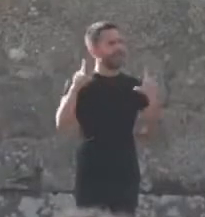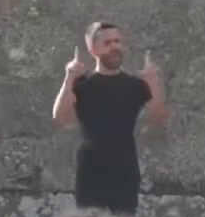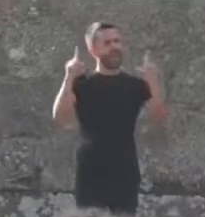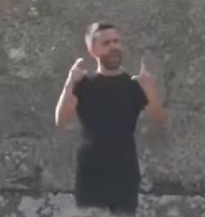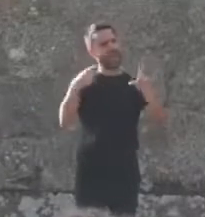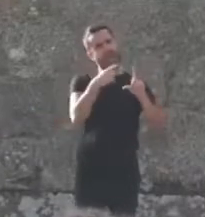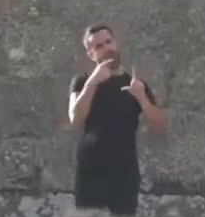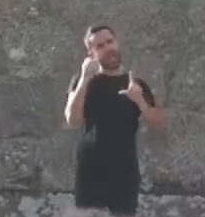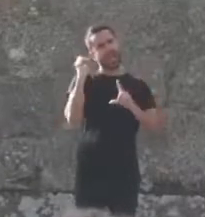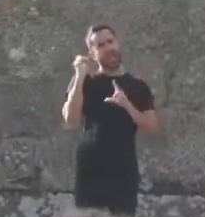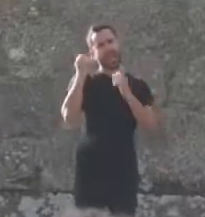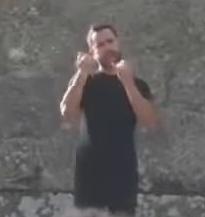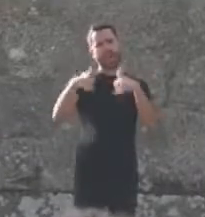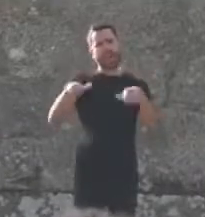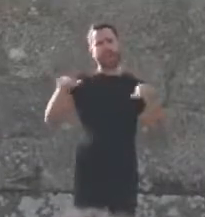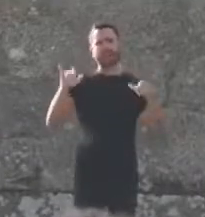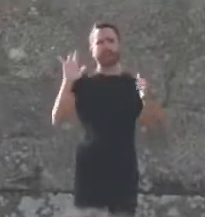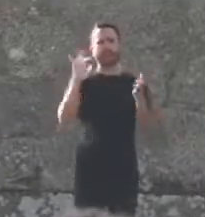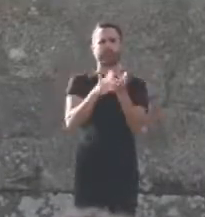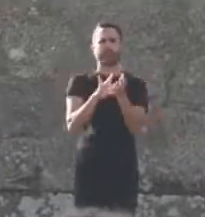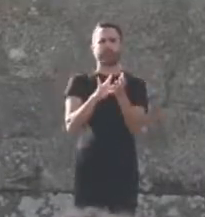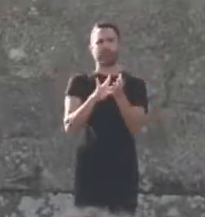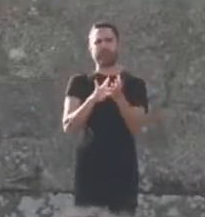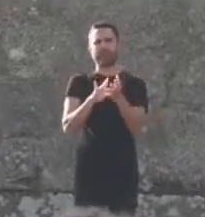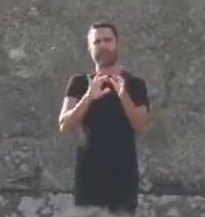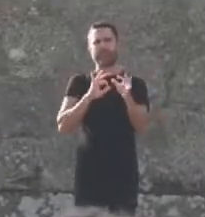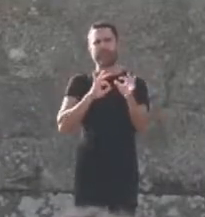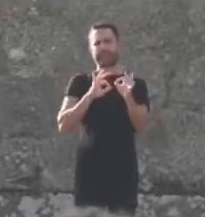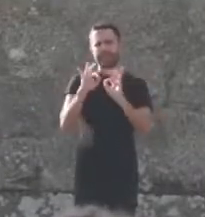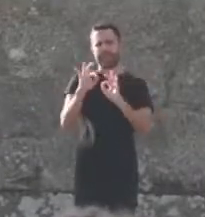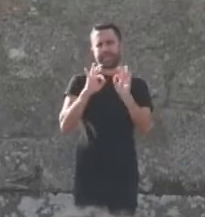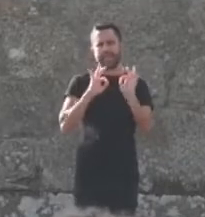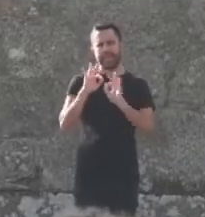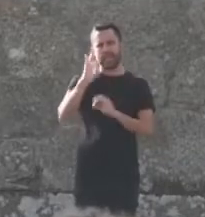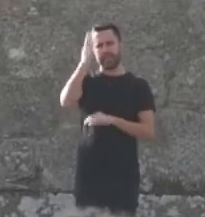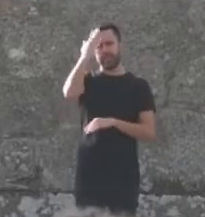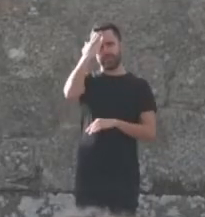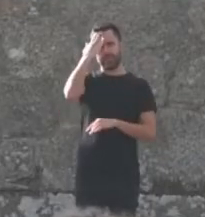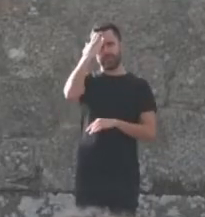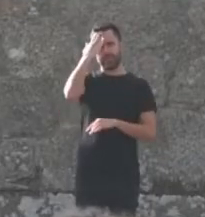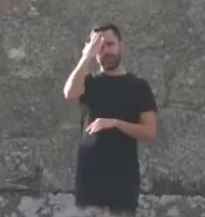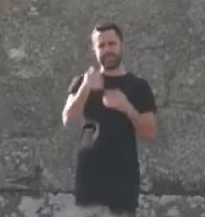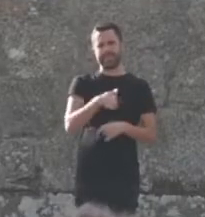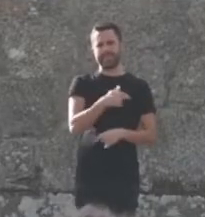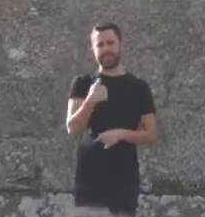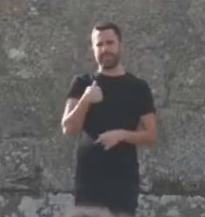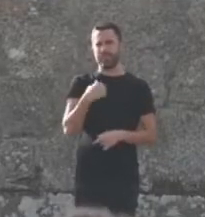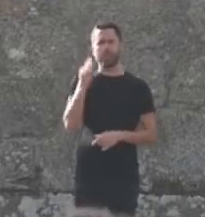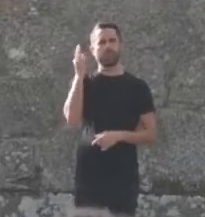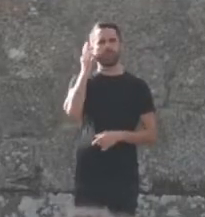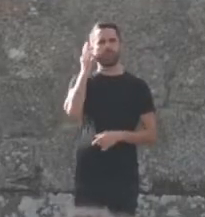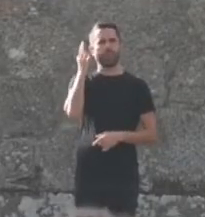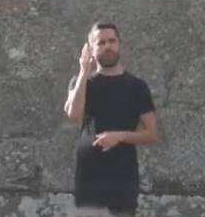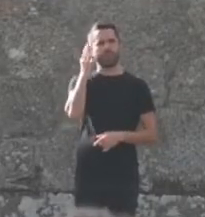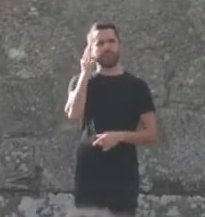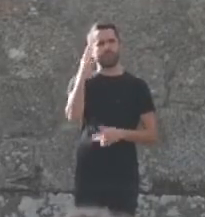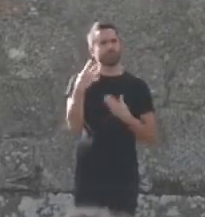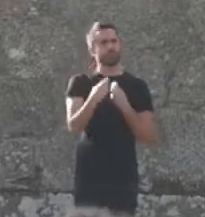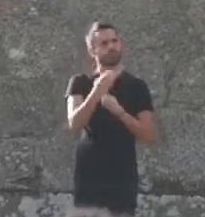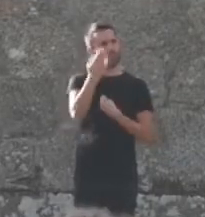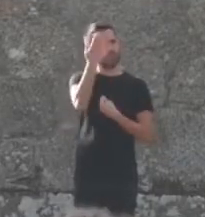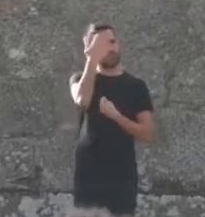fixo no Teatro Principal de Santiago, Mulleres con Memoria. Creo que destas mulleres só están vivas hoxe dúas,